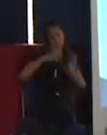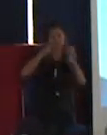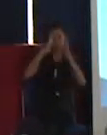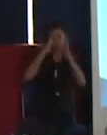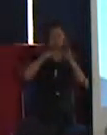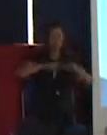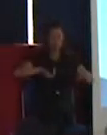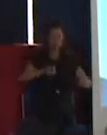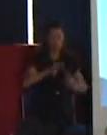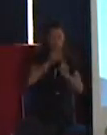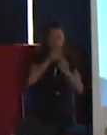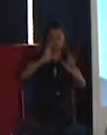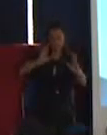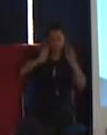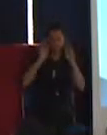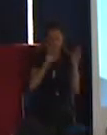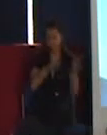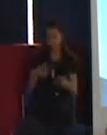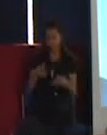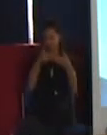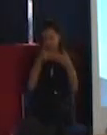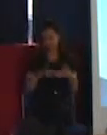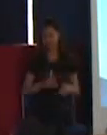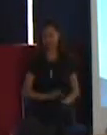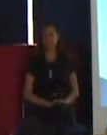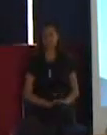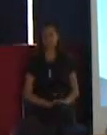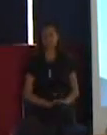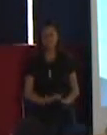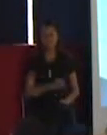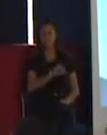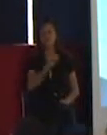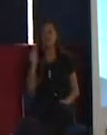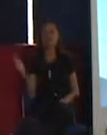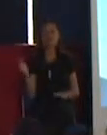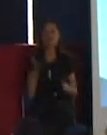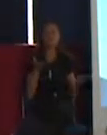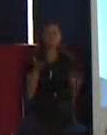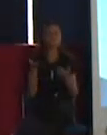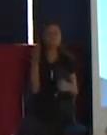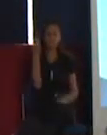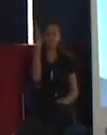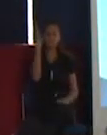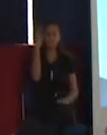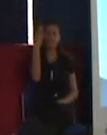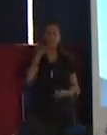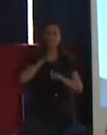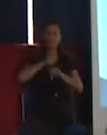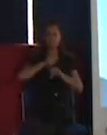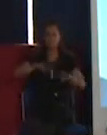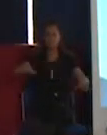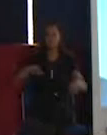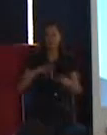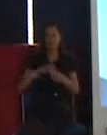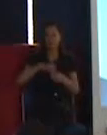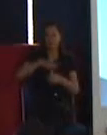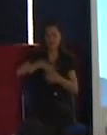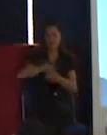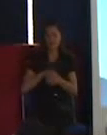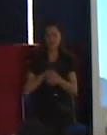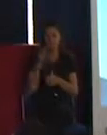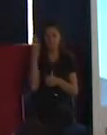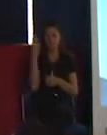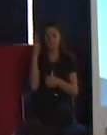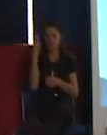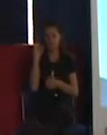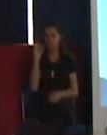¿Qué otra cosa podemos mirar? El servicio de baños públicos. Los servicios de baños públicos tienen que